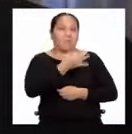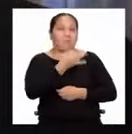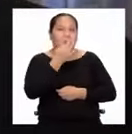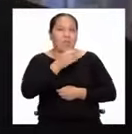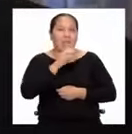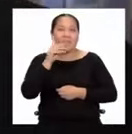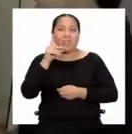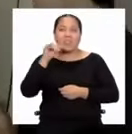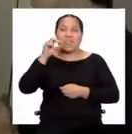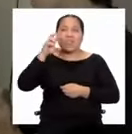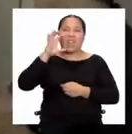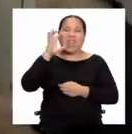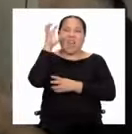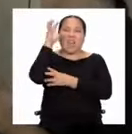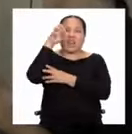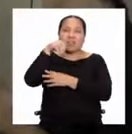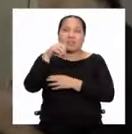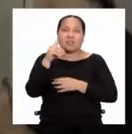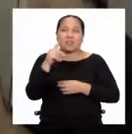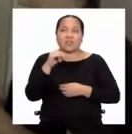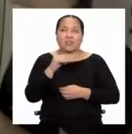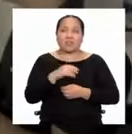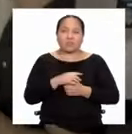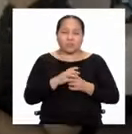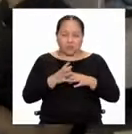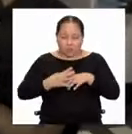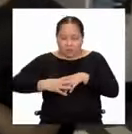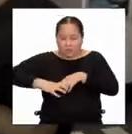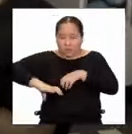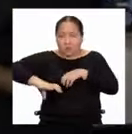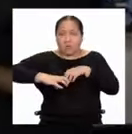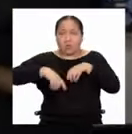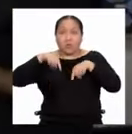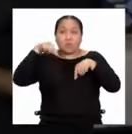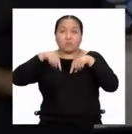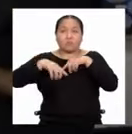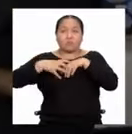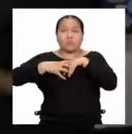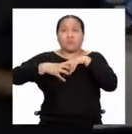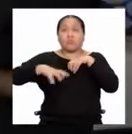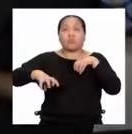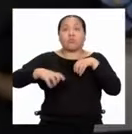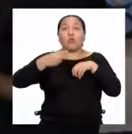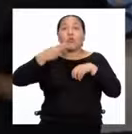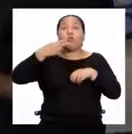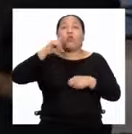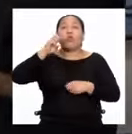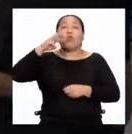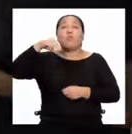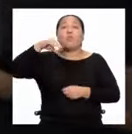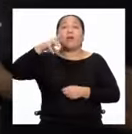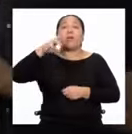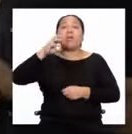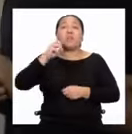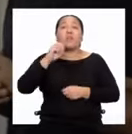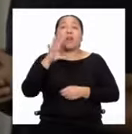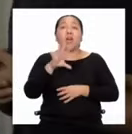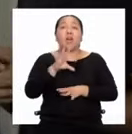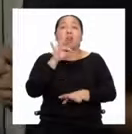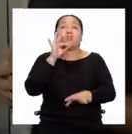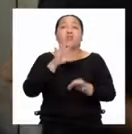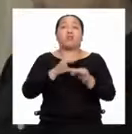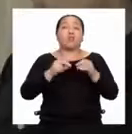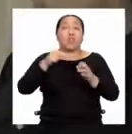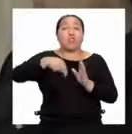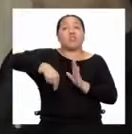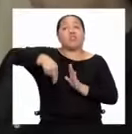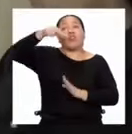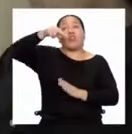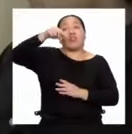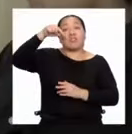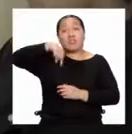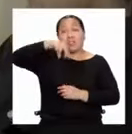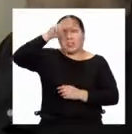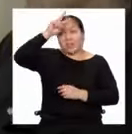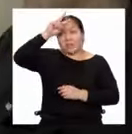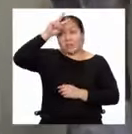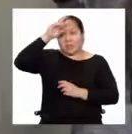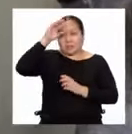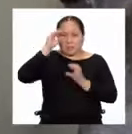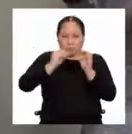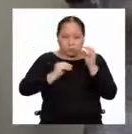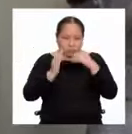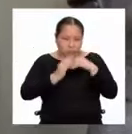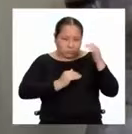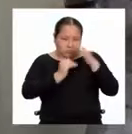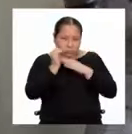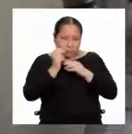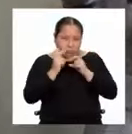de dinosaurio. Este es un húmero de un Titanosaurus y se han encontrado algunos huesos en la zona de Bagua, en el norte del Perú. Lo hemos reconstruido a escala